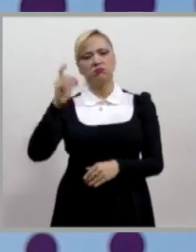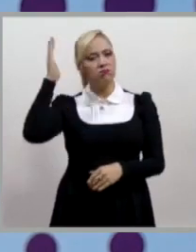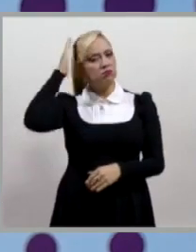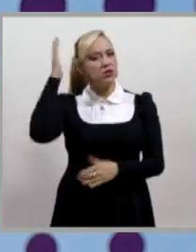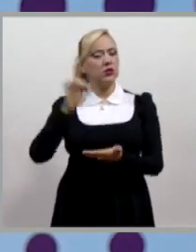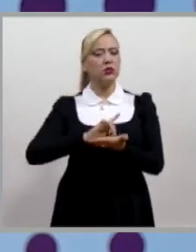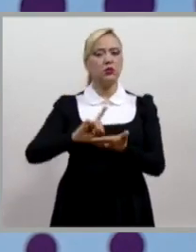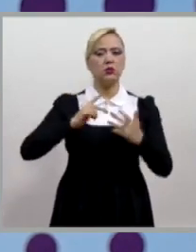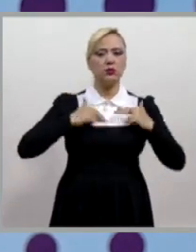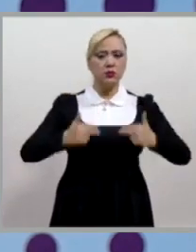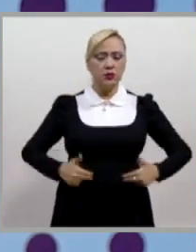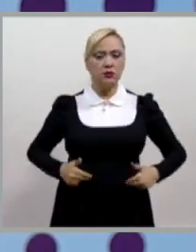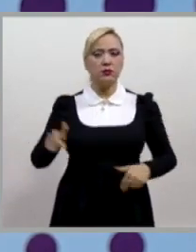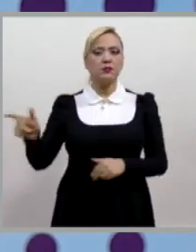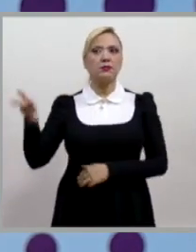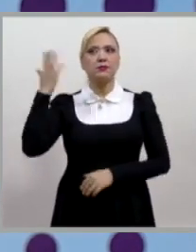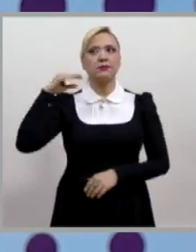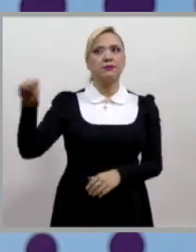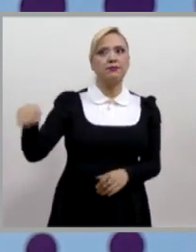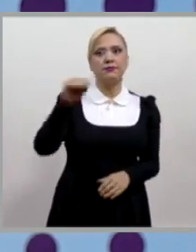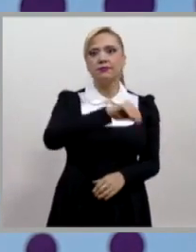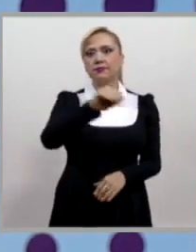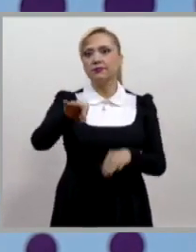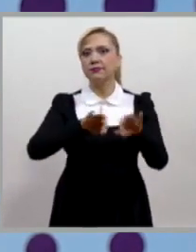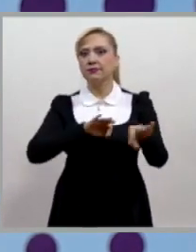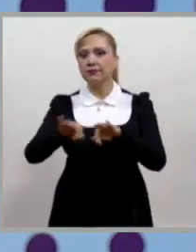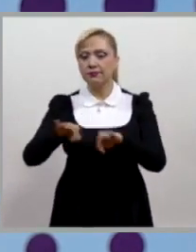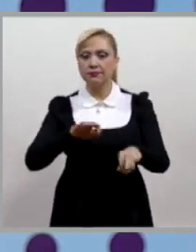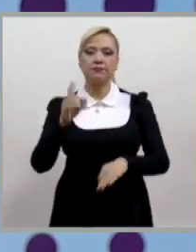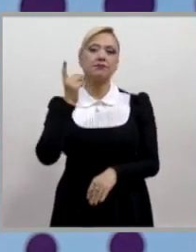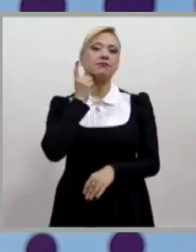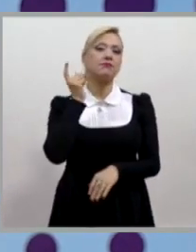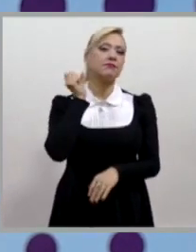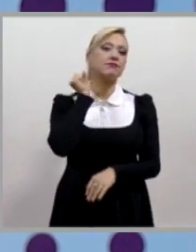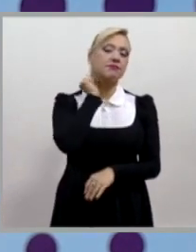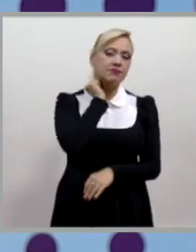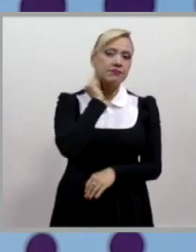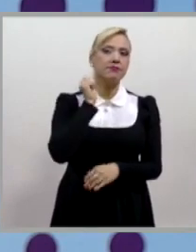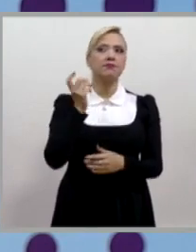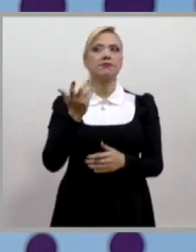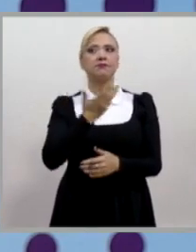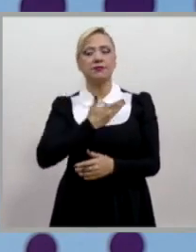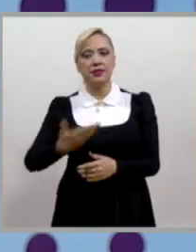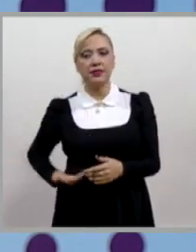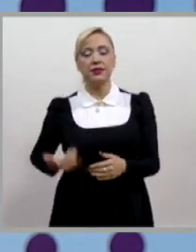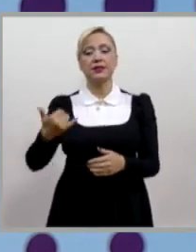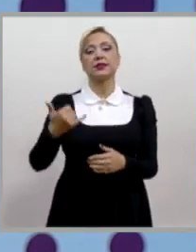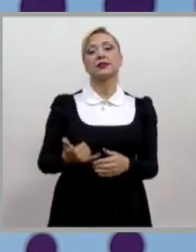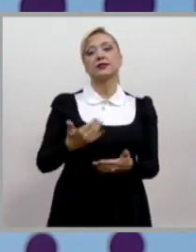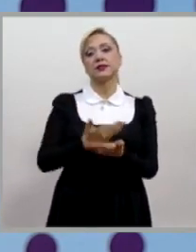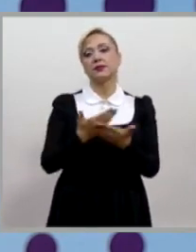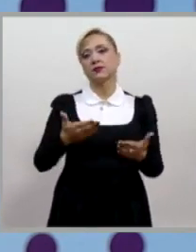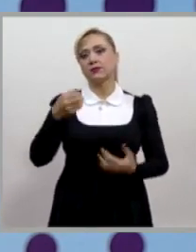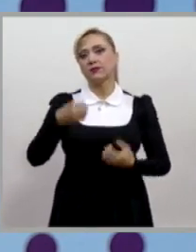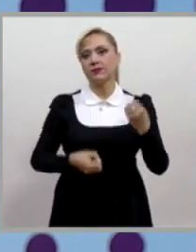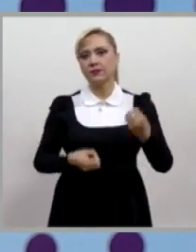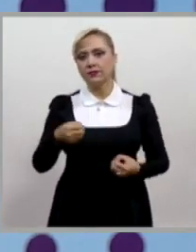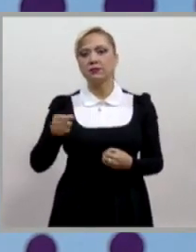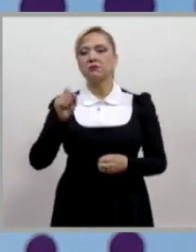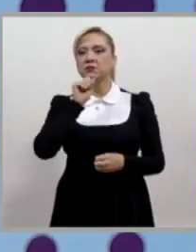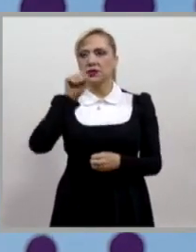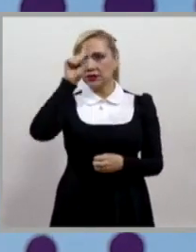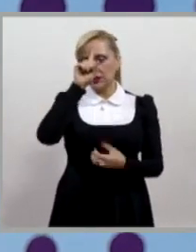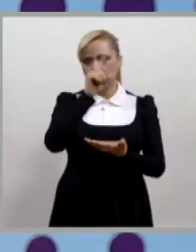humanos. Ha sido servidor público en los tres órdenes de gobierno, además de que es actualmente asesor externo en diversas instituciones y empresas